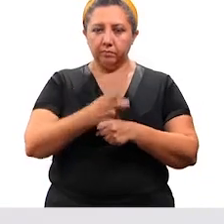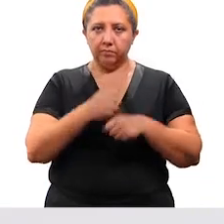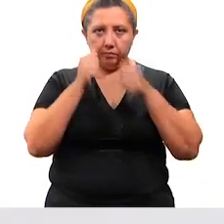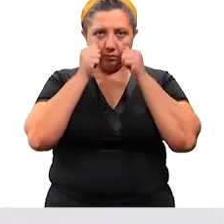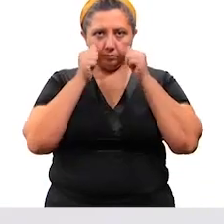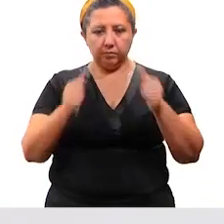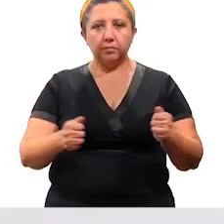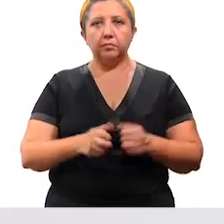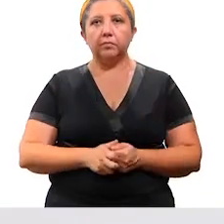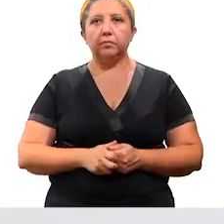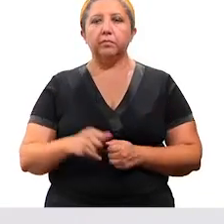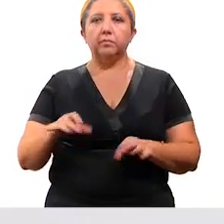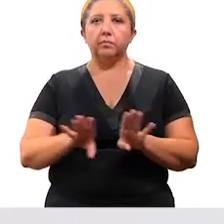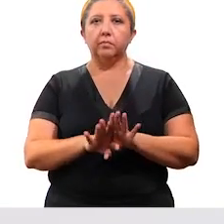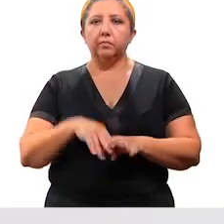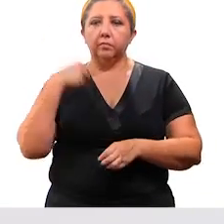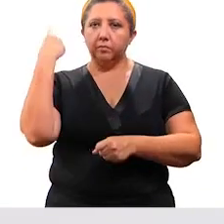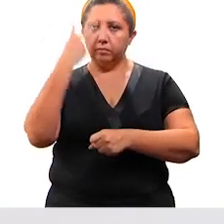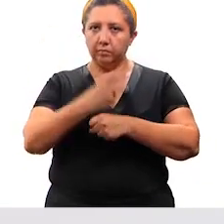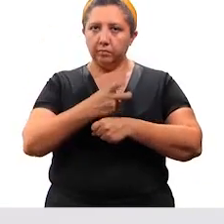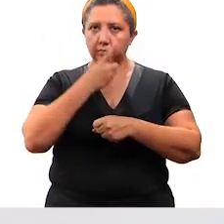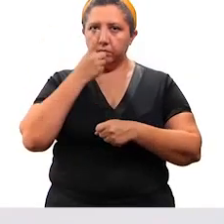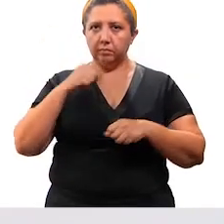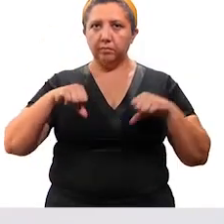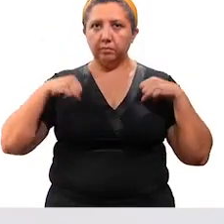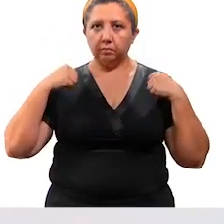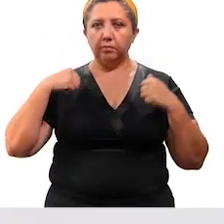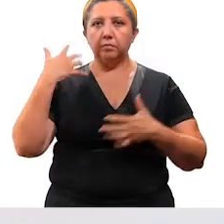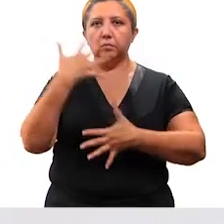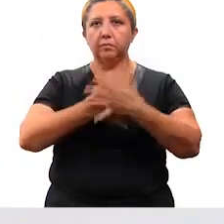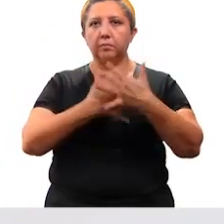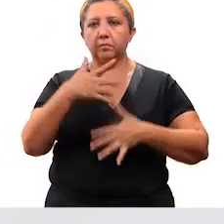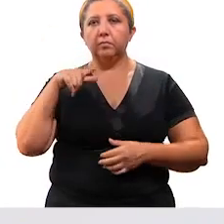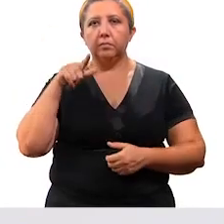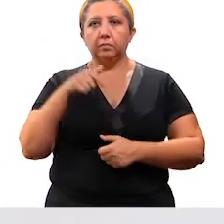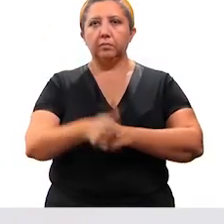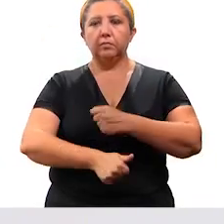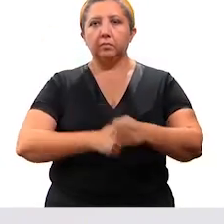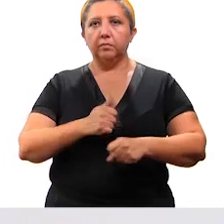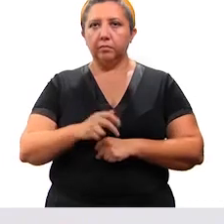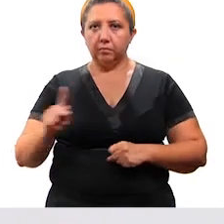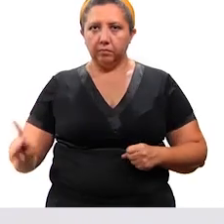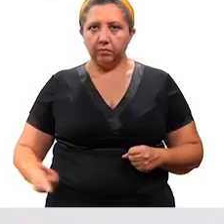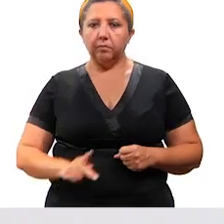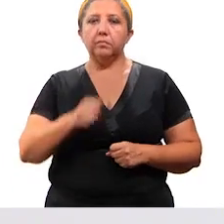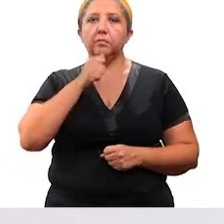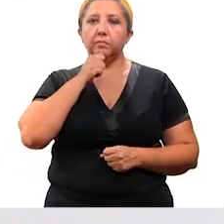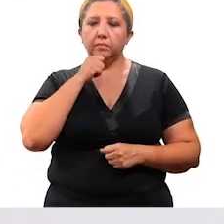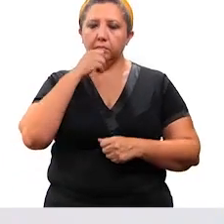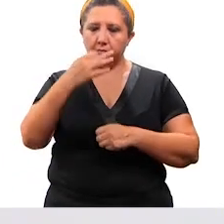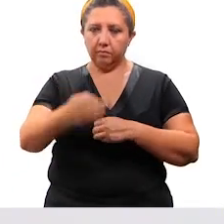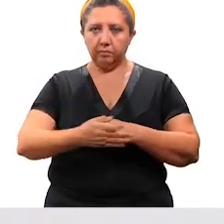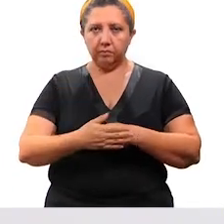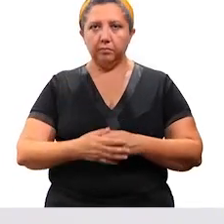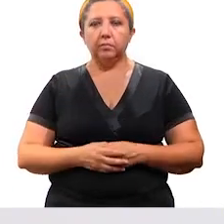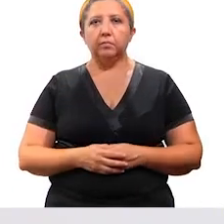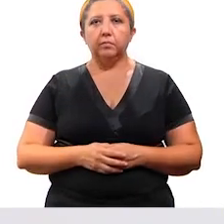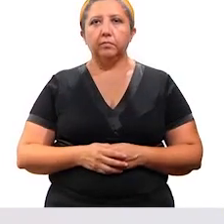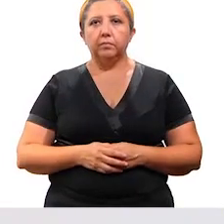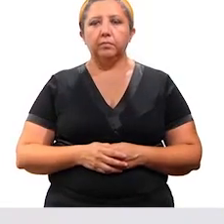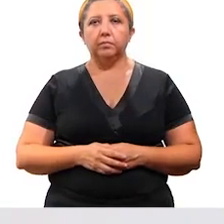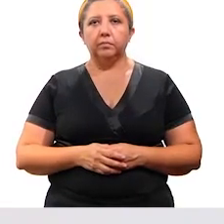de atención, así como para segundas dosis a adolescentes de 15 a 17 años de municipios que se darán a conocer en los próximos